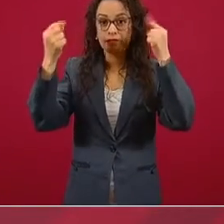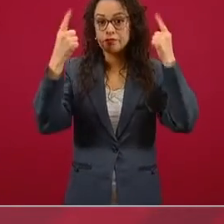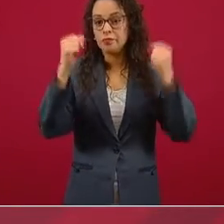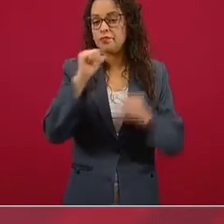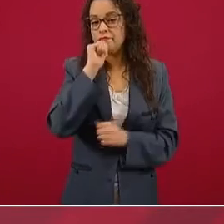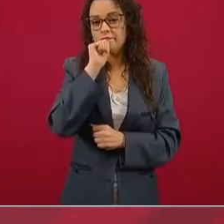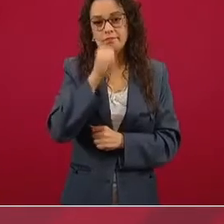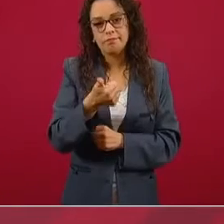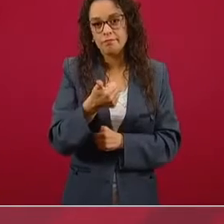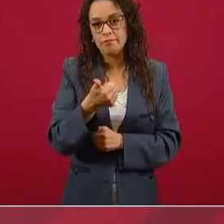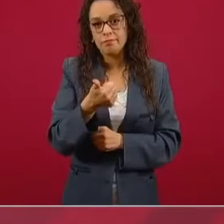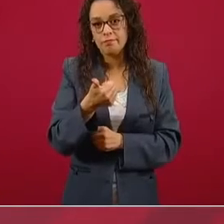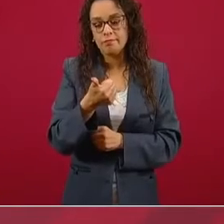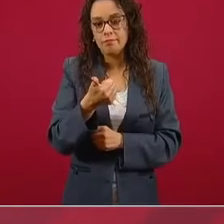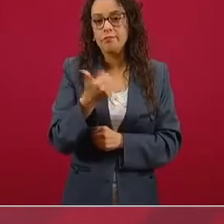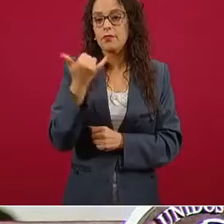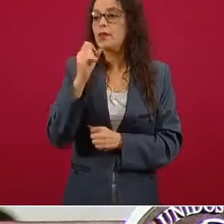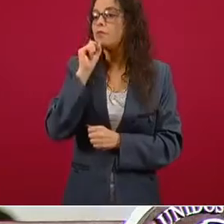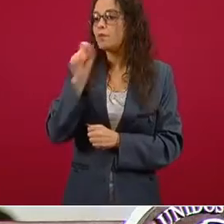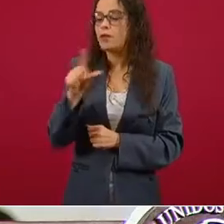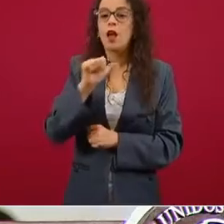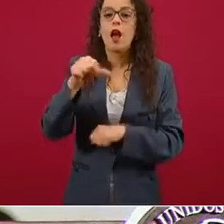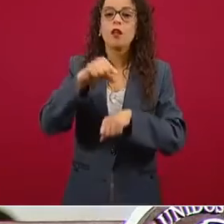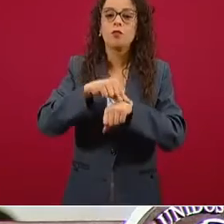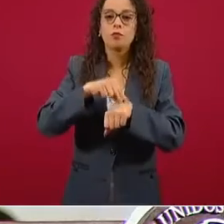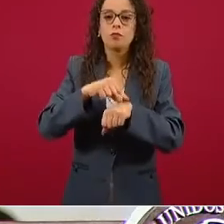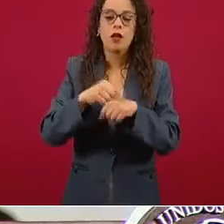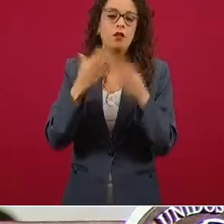médicos. Y esto mismo sucedía,